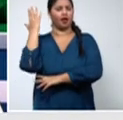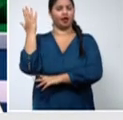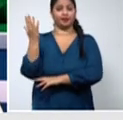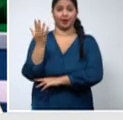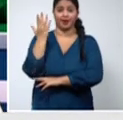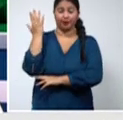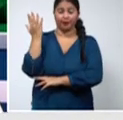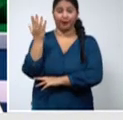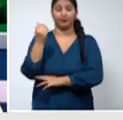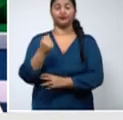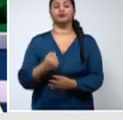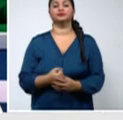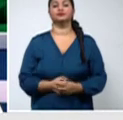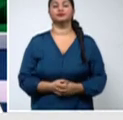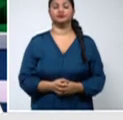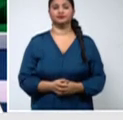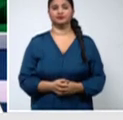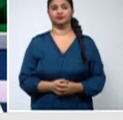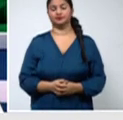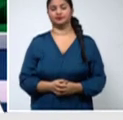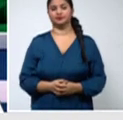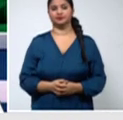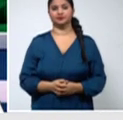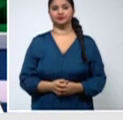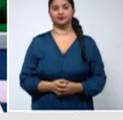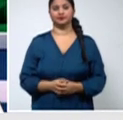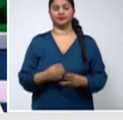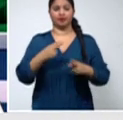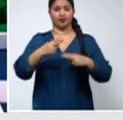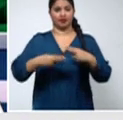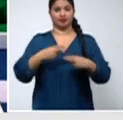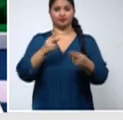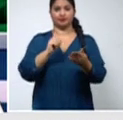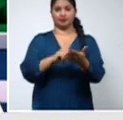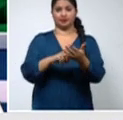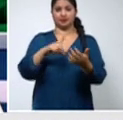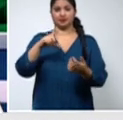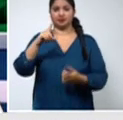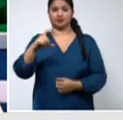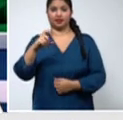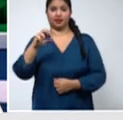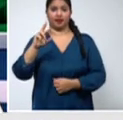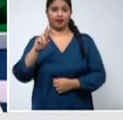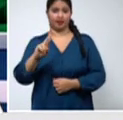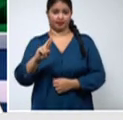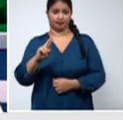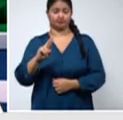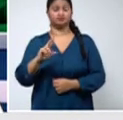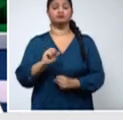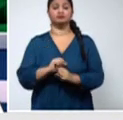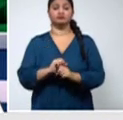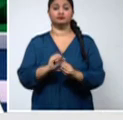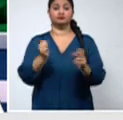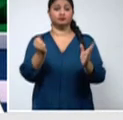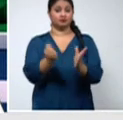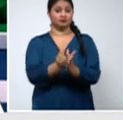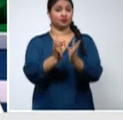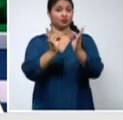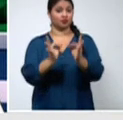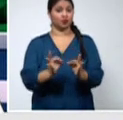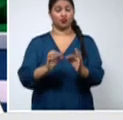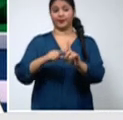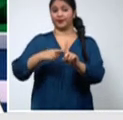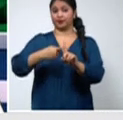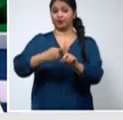se hizo el diagnóstico, se resultó positivo